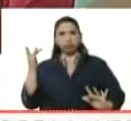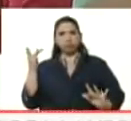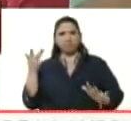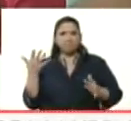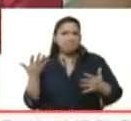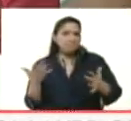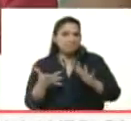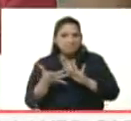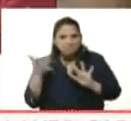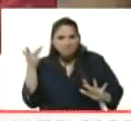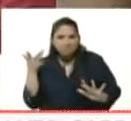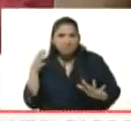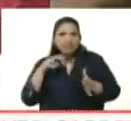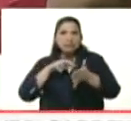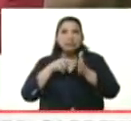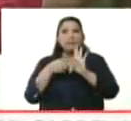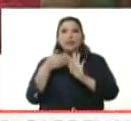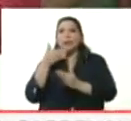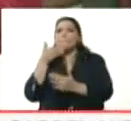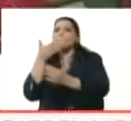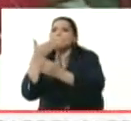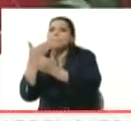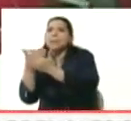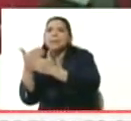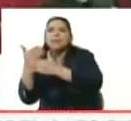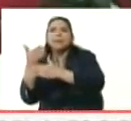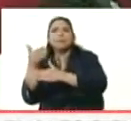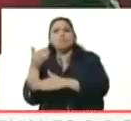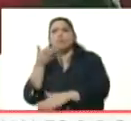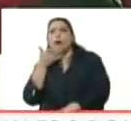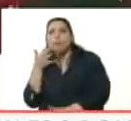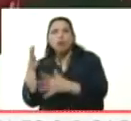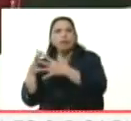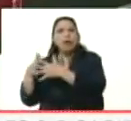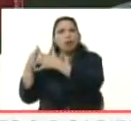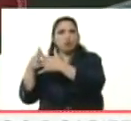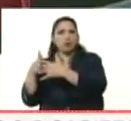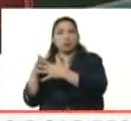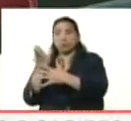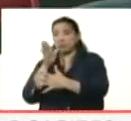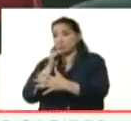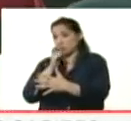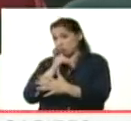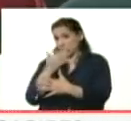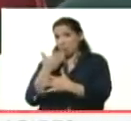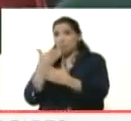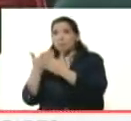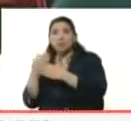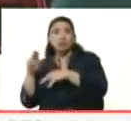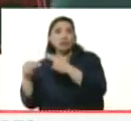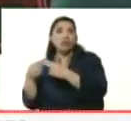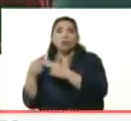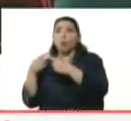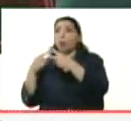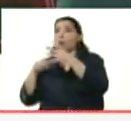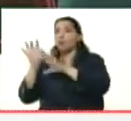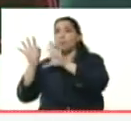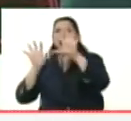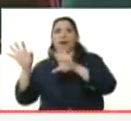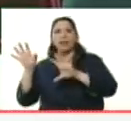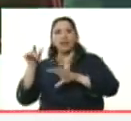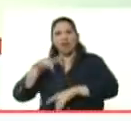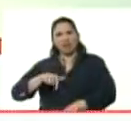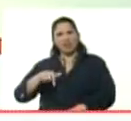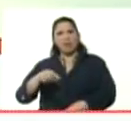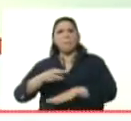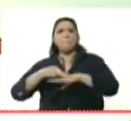deslastrarnos de lo que significa pedirle permiso a Estados Unidos. Aquí no le pedimos permiso ni a Estados Unidos ni a ninguna potencia del mundo. Aquí no se levantan los